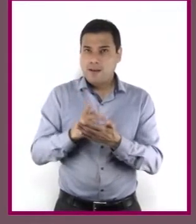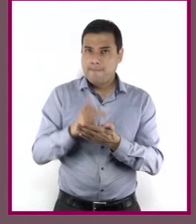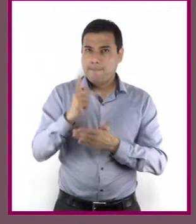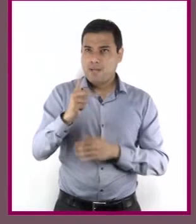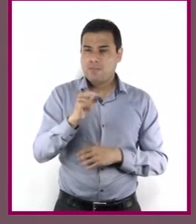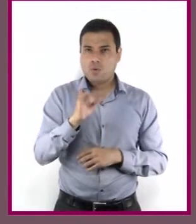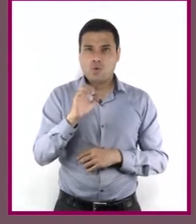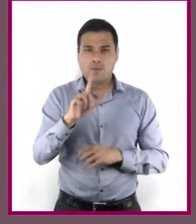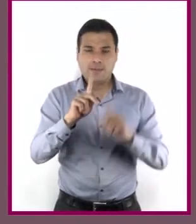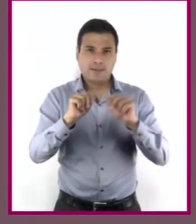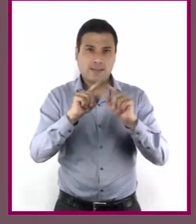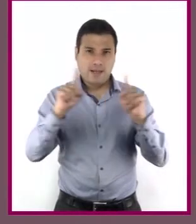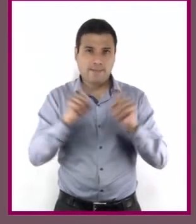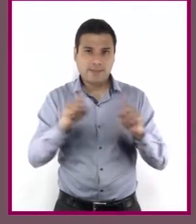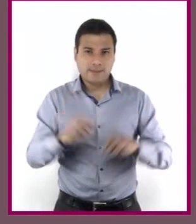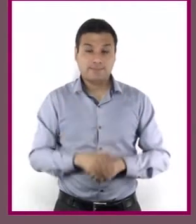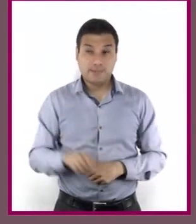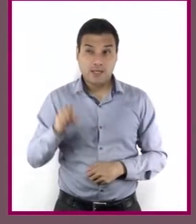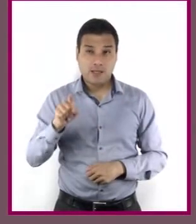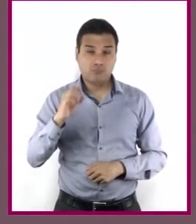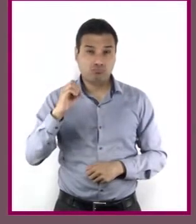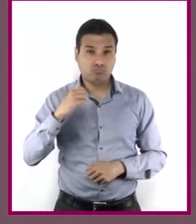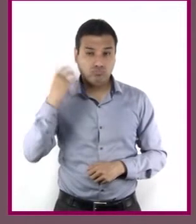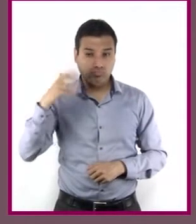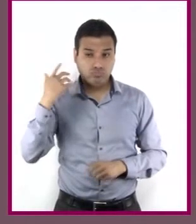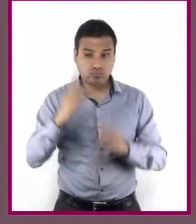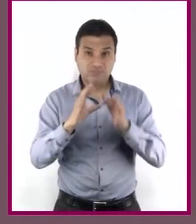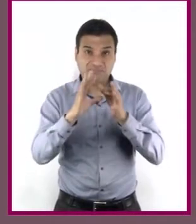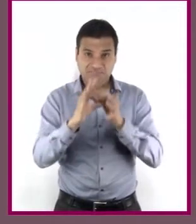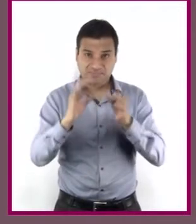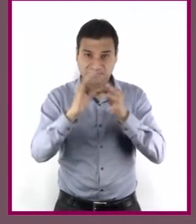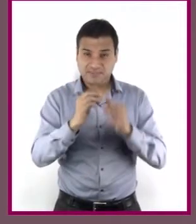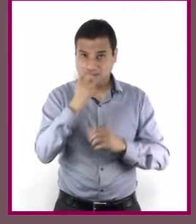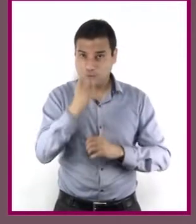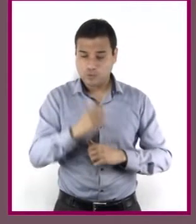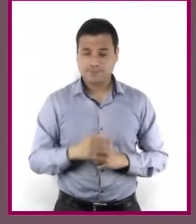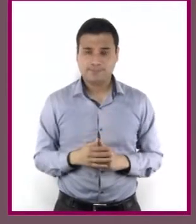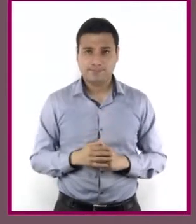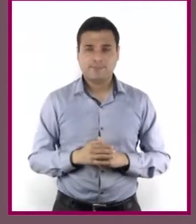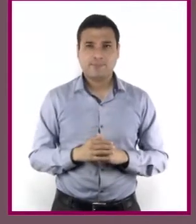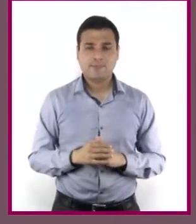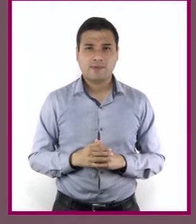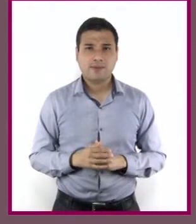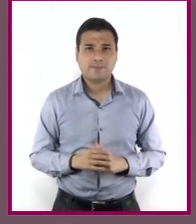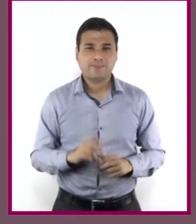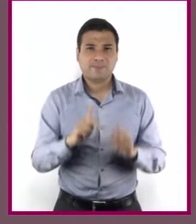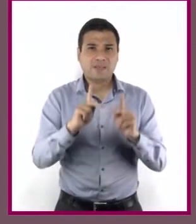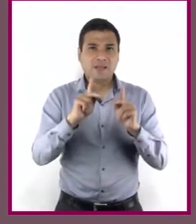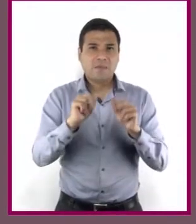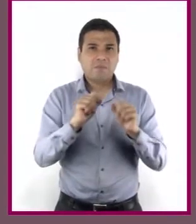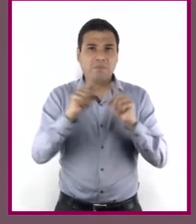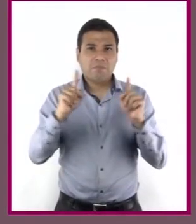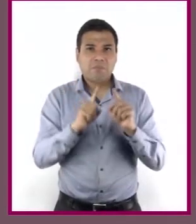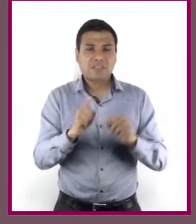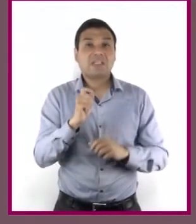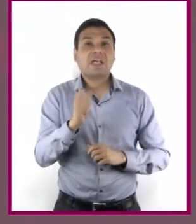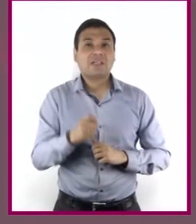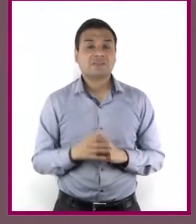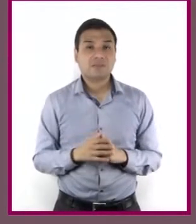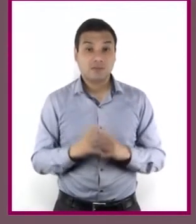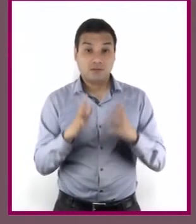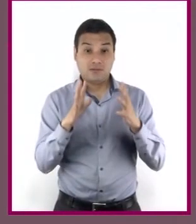de la Paz. En su discurso afirmó: "La paz no es solamente la ausencia de la